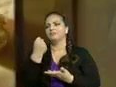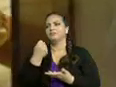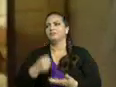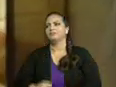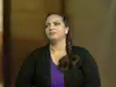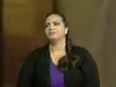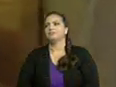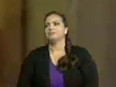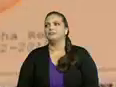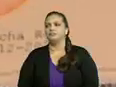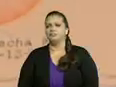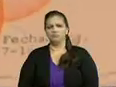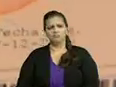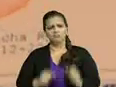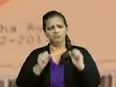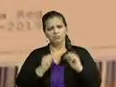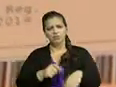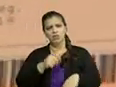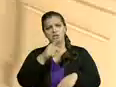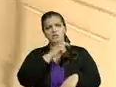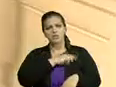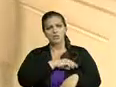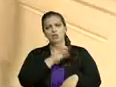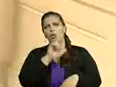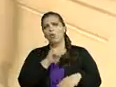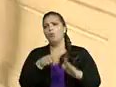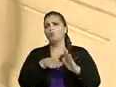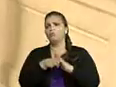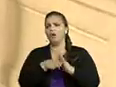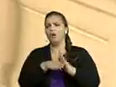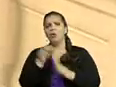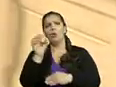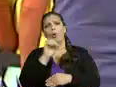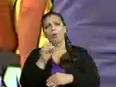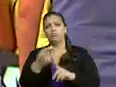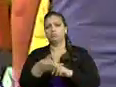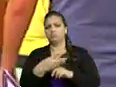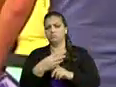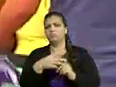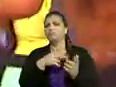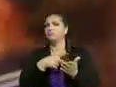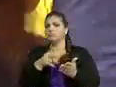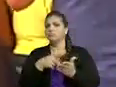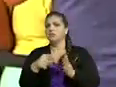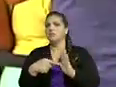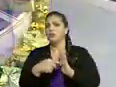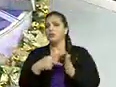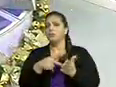se puede pagar en agencias bancarias y vía internet. Informó Roselena Vascones.